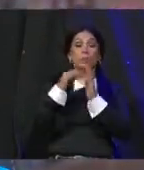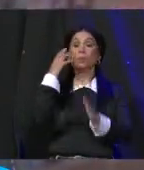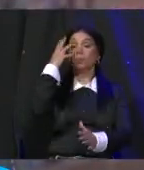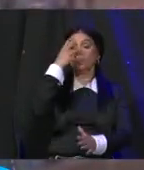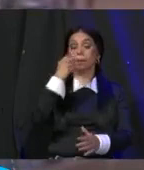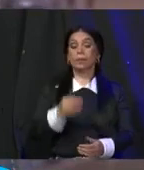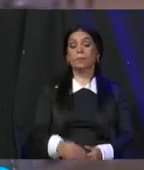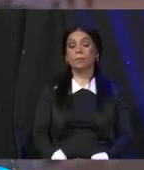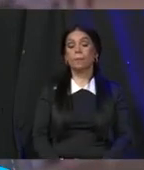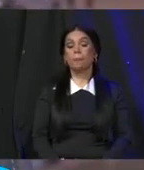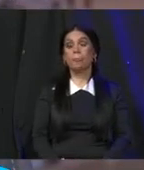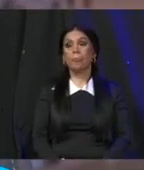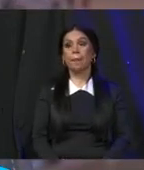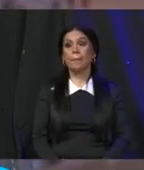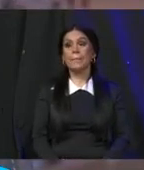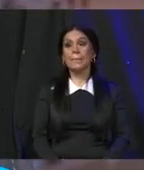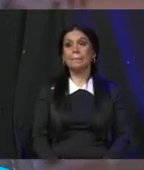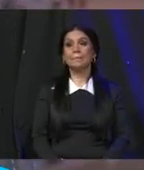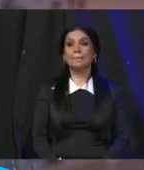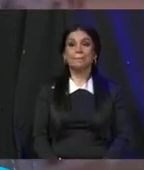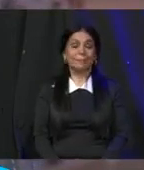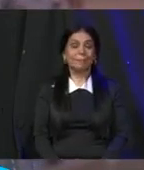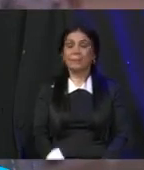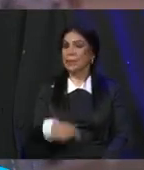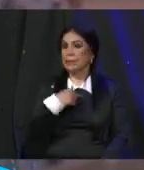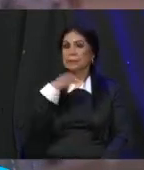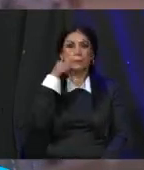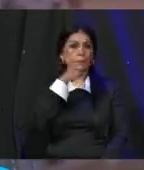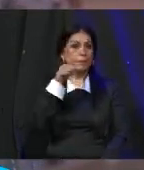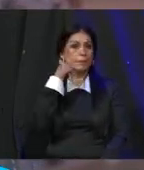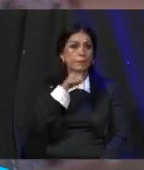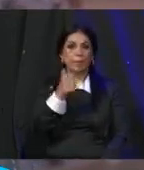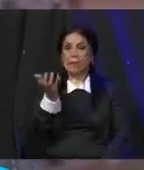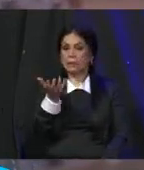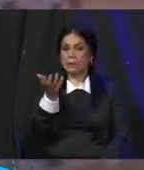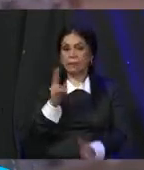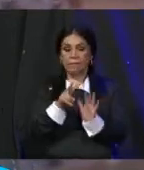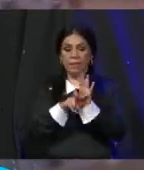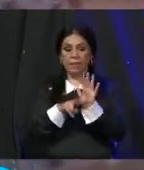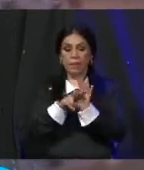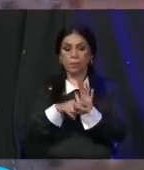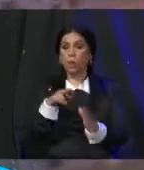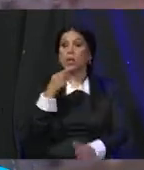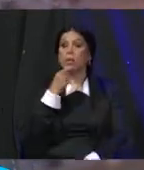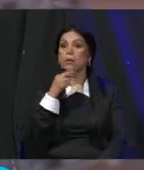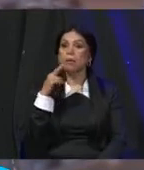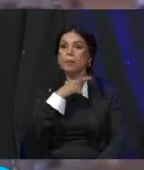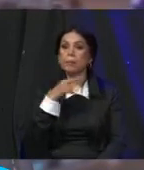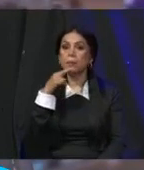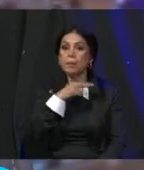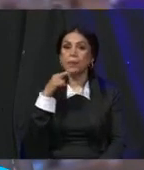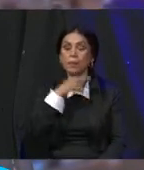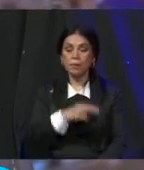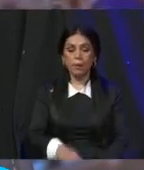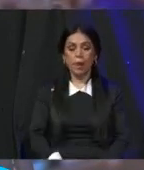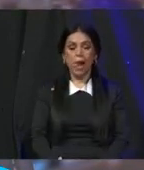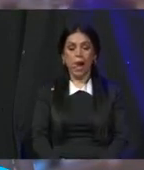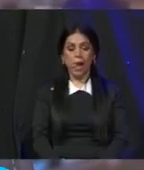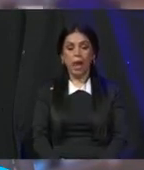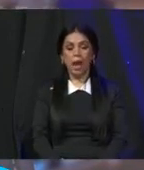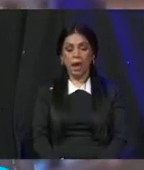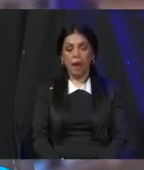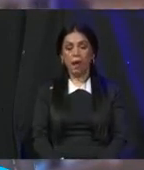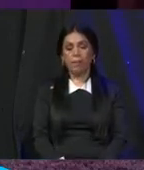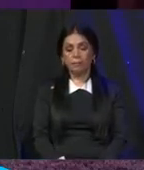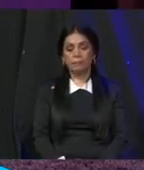tienes que estar todo el tiempo constantemente generando contenido porque los niños se lo acaban muy rápido, se aprenden los diálogos. Sí. Y no